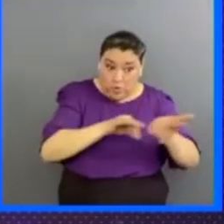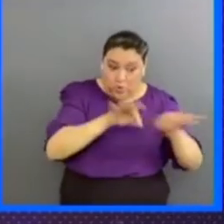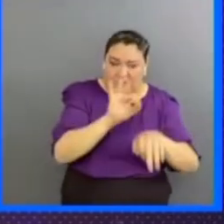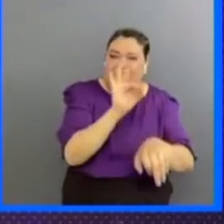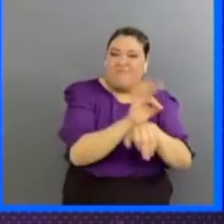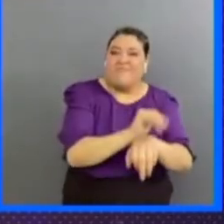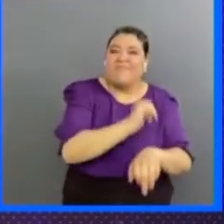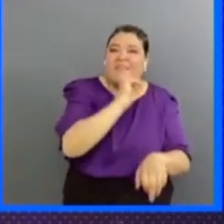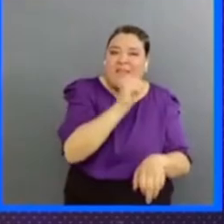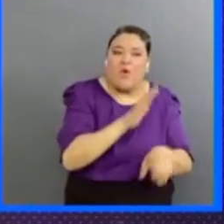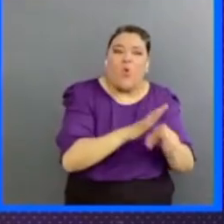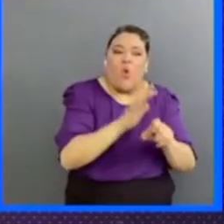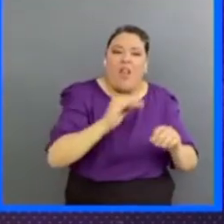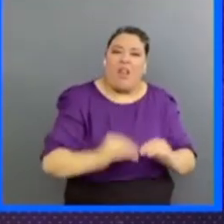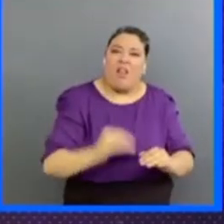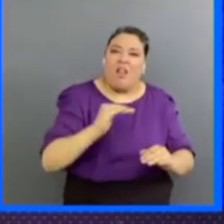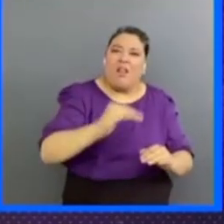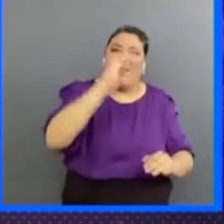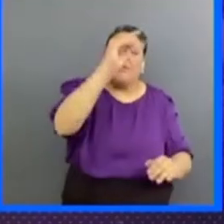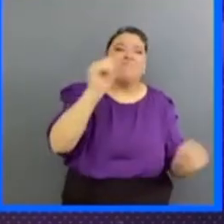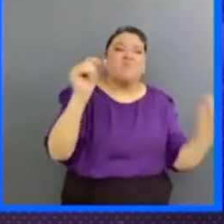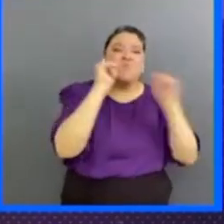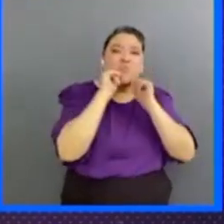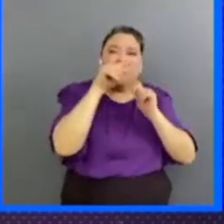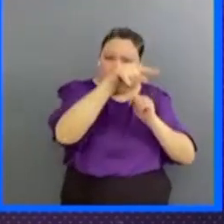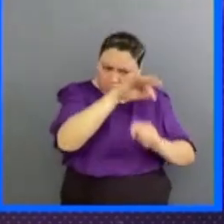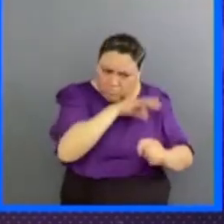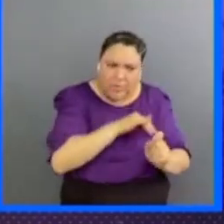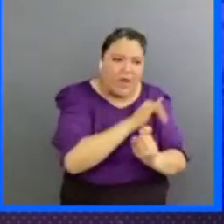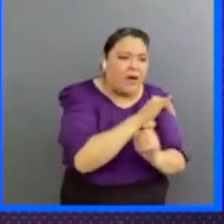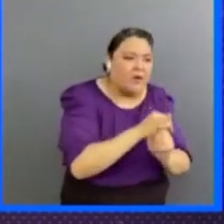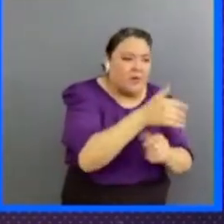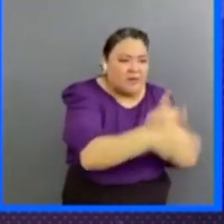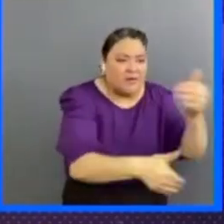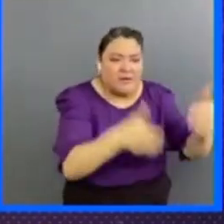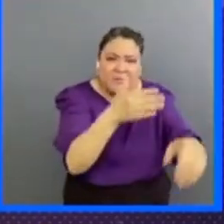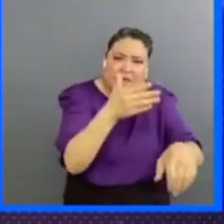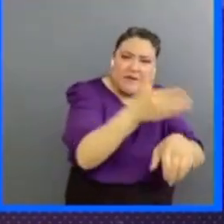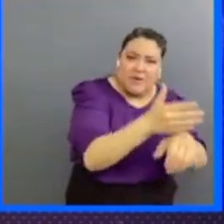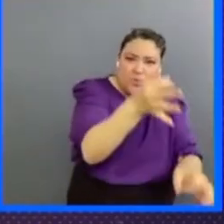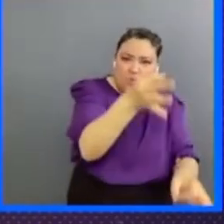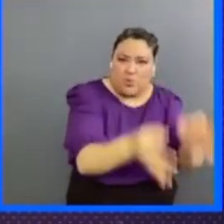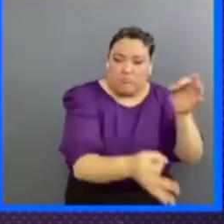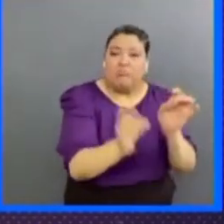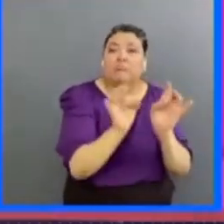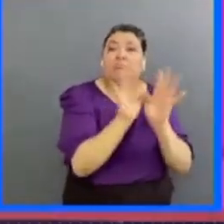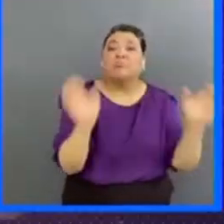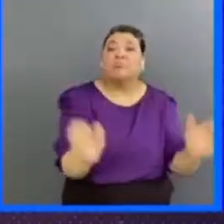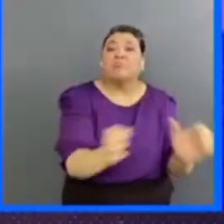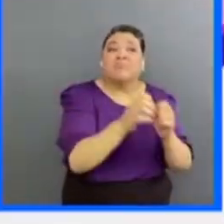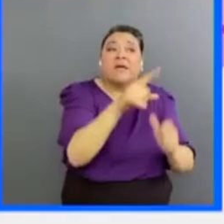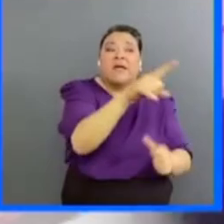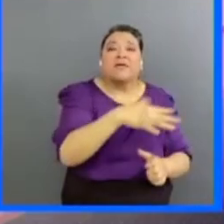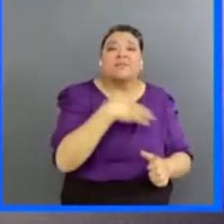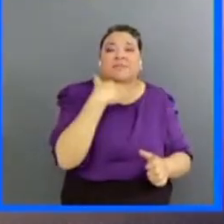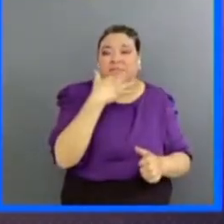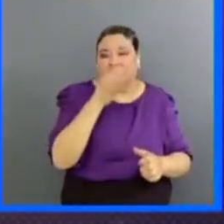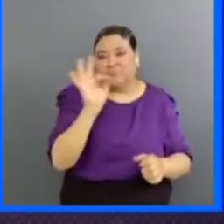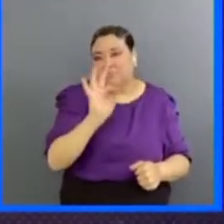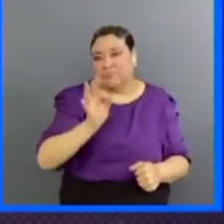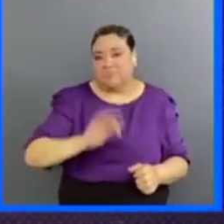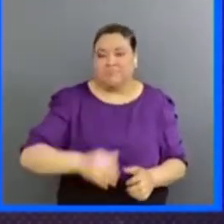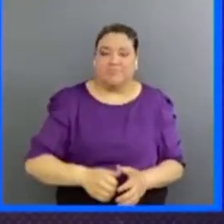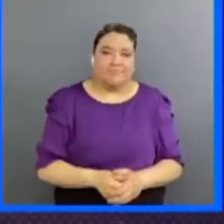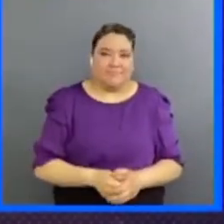nivel jerárquico, para que puedan ser investigadas, procesadas y enjuiciadas en caso de que cometan algún delito.